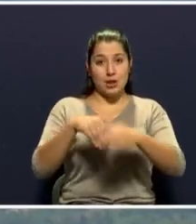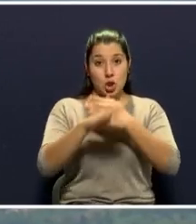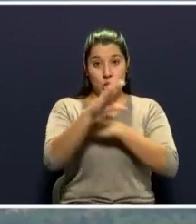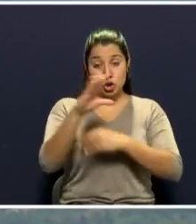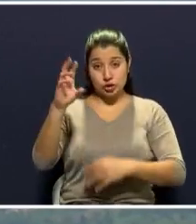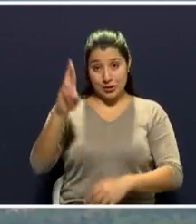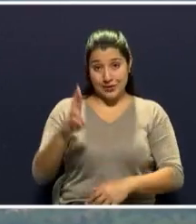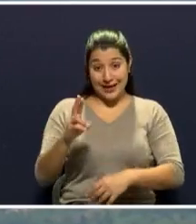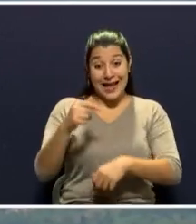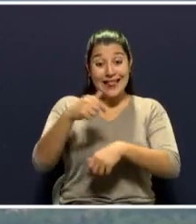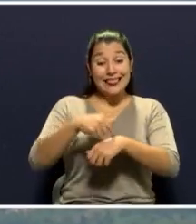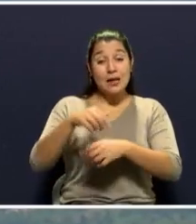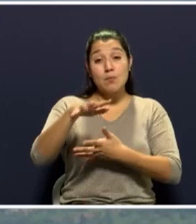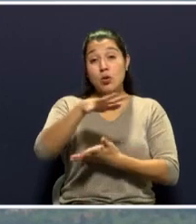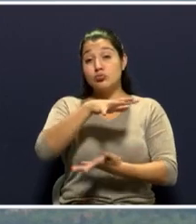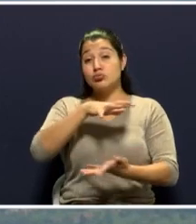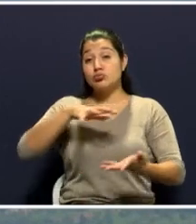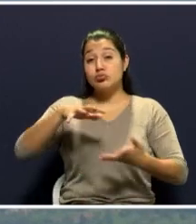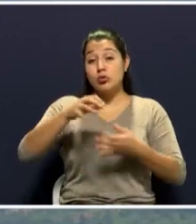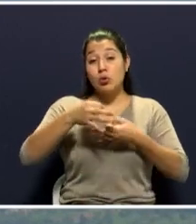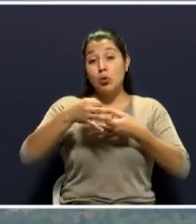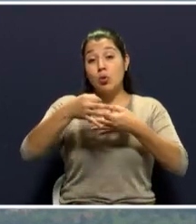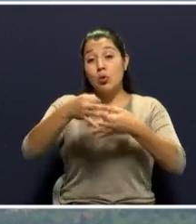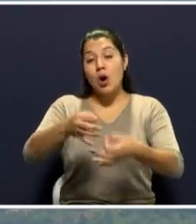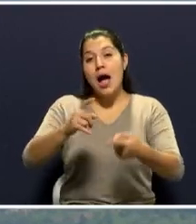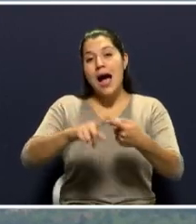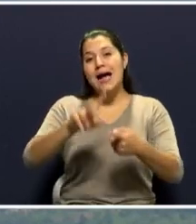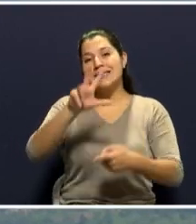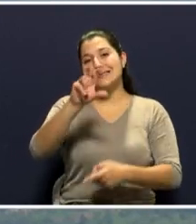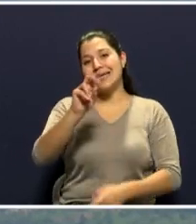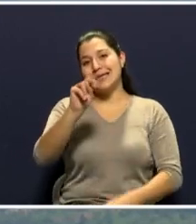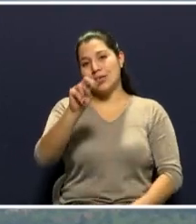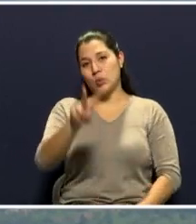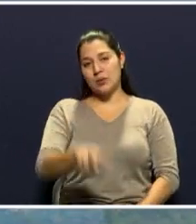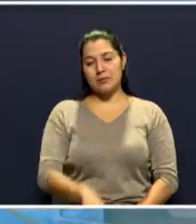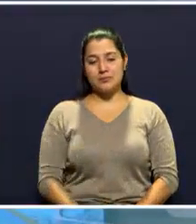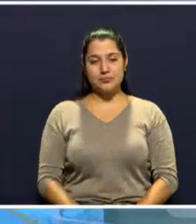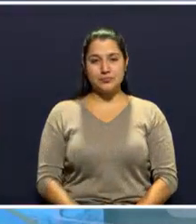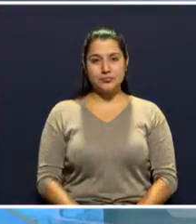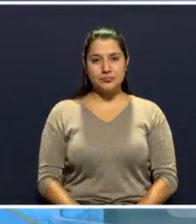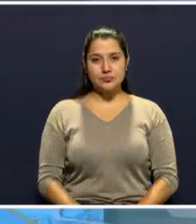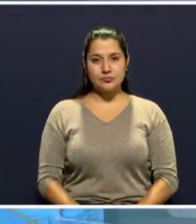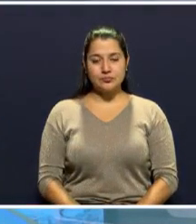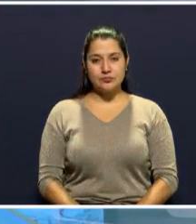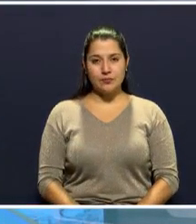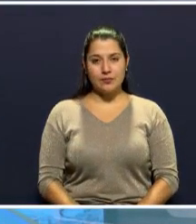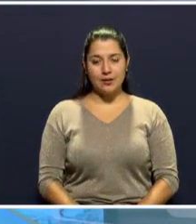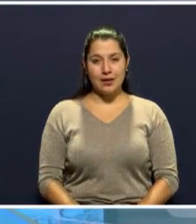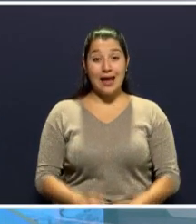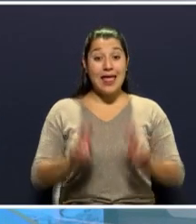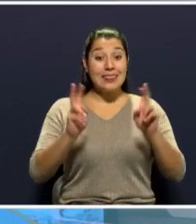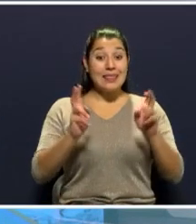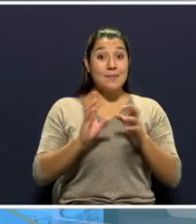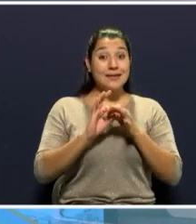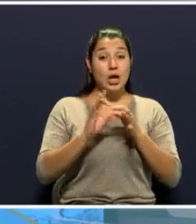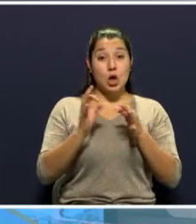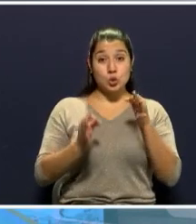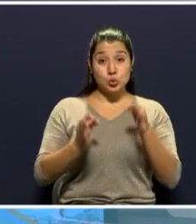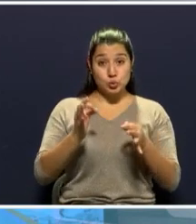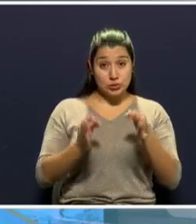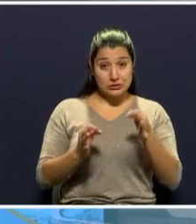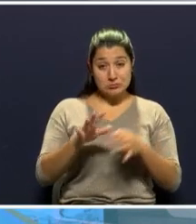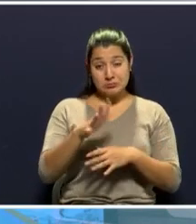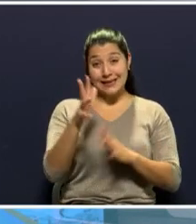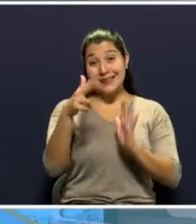La temporada de huracanes se extiende hasta el 30 de noviembre. Y en temas de justicia, más